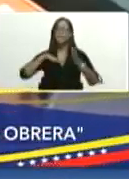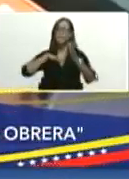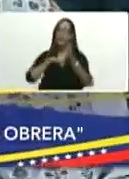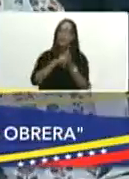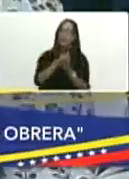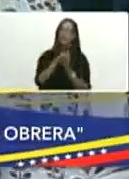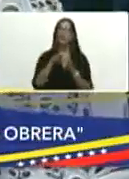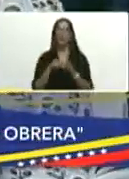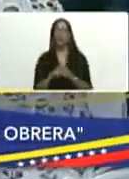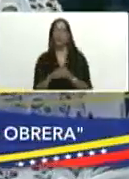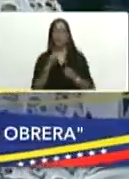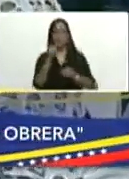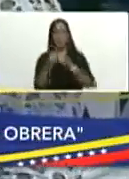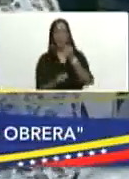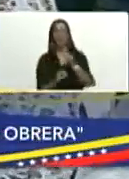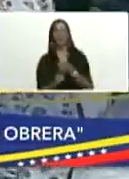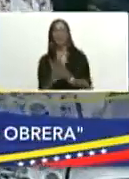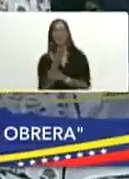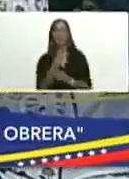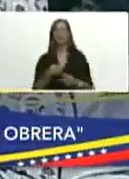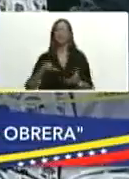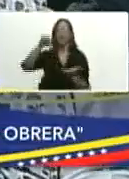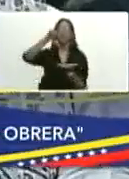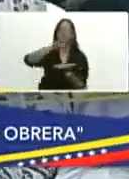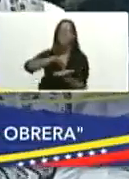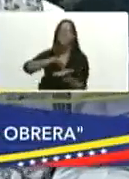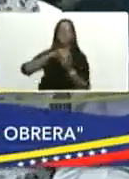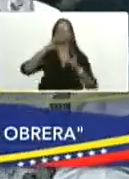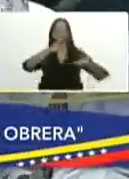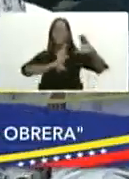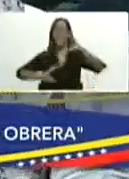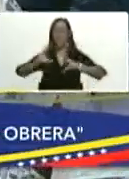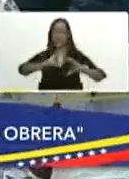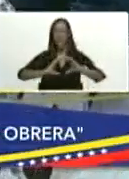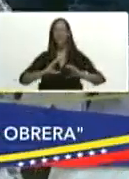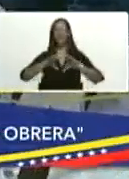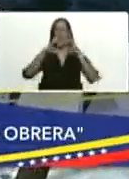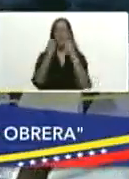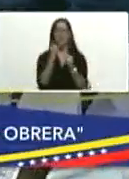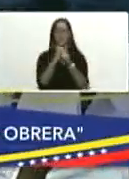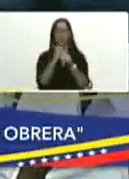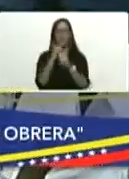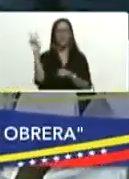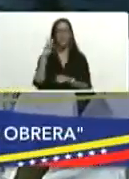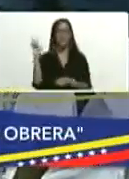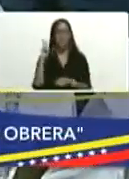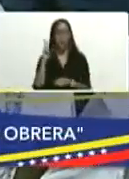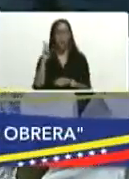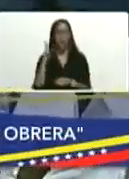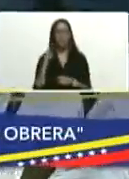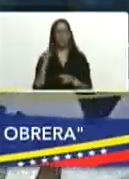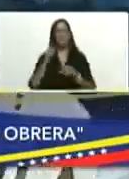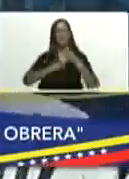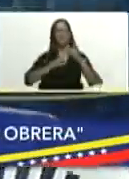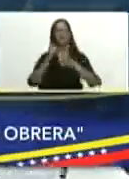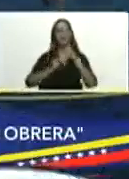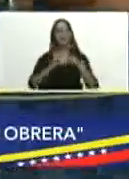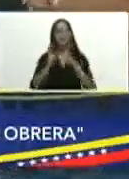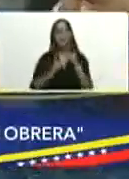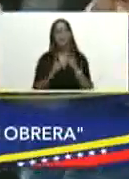en la creación de un gran centro científico de la clase Obrera venezolana para la producción